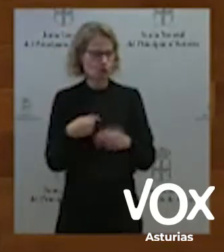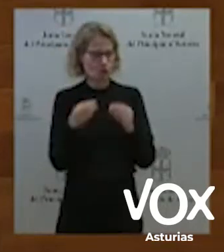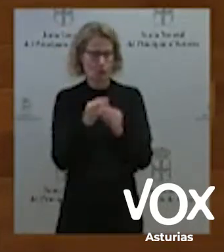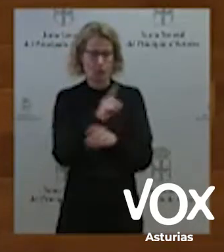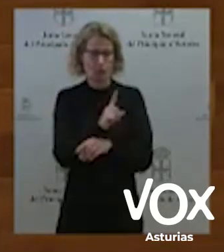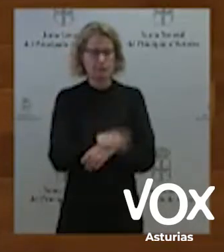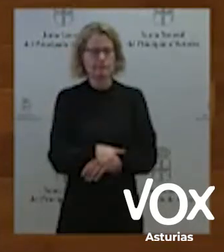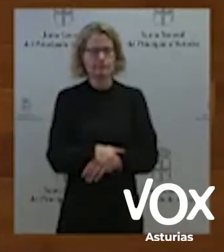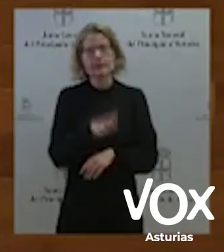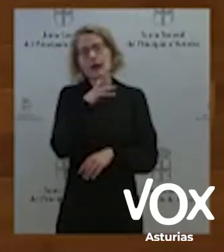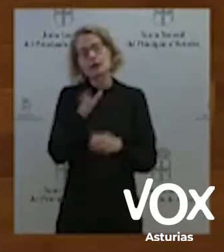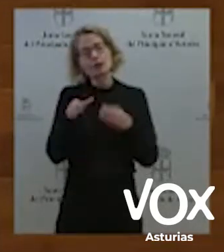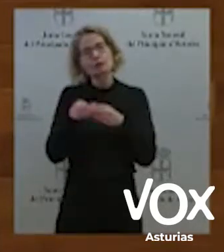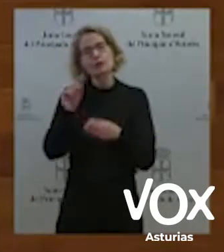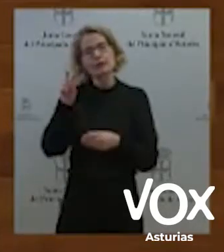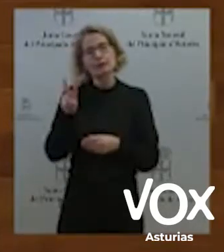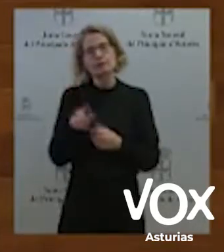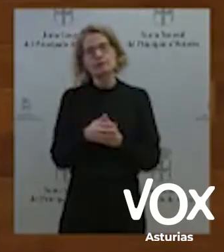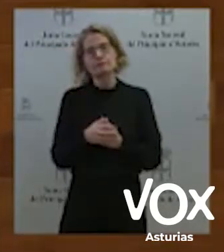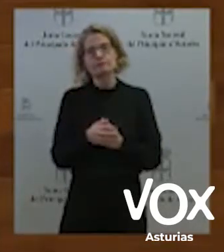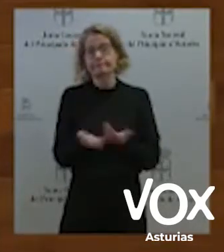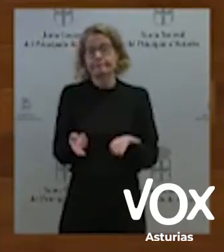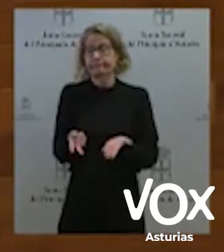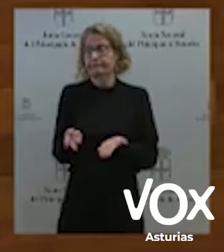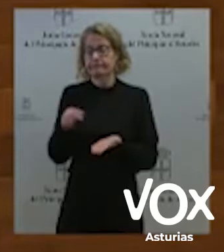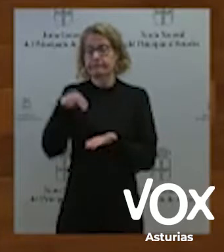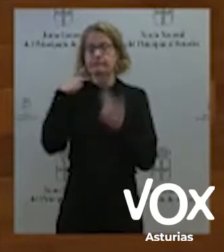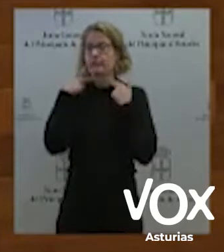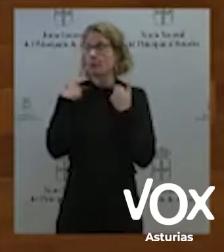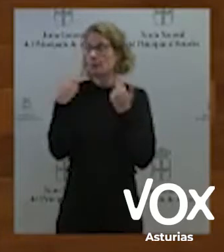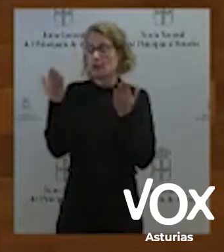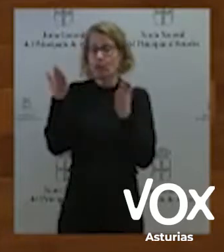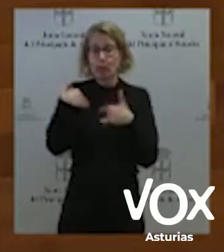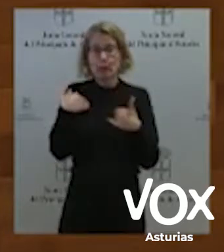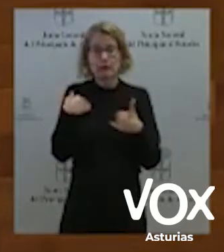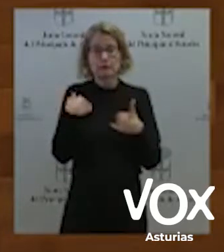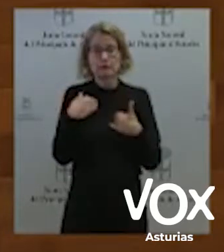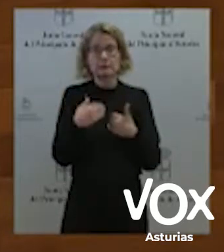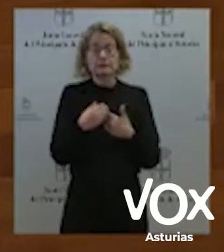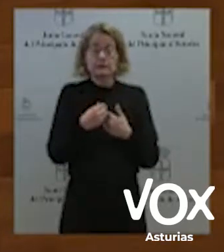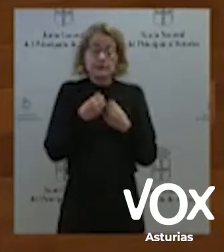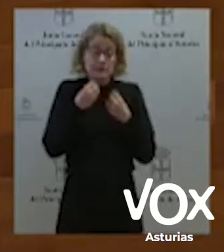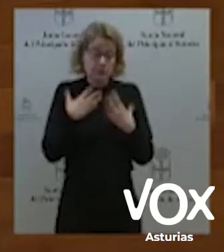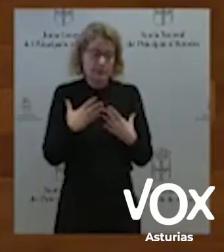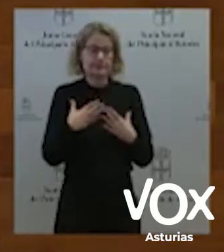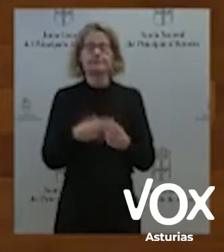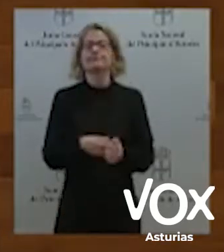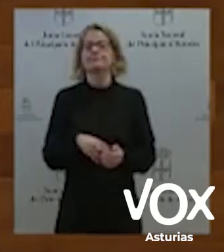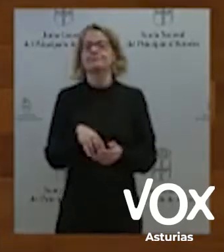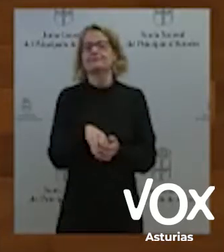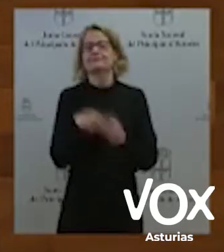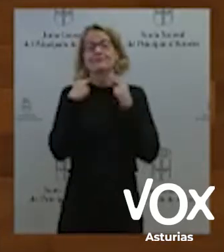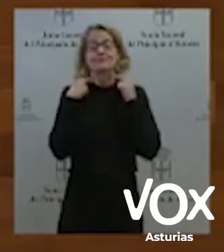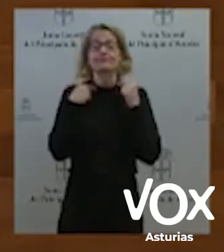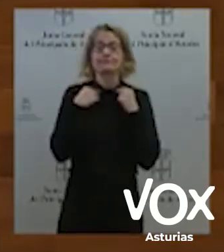que no está, me parece. Bueno, pues nada, señorías de Izquierda Unida, estaríamos de acuerdo tan solo en